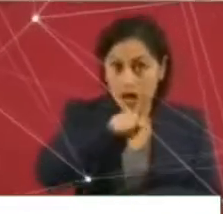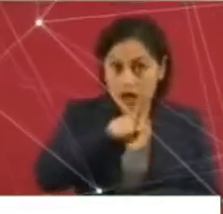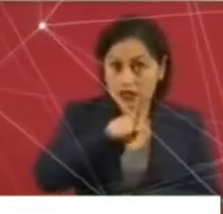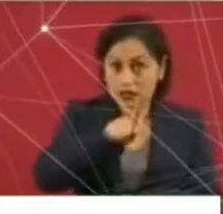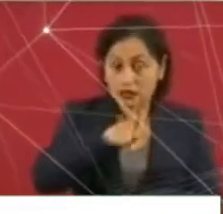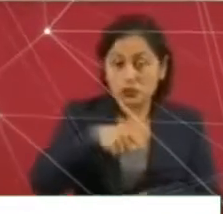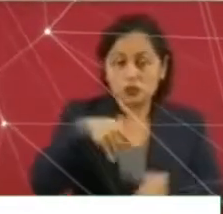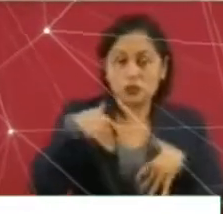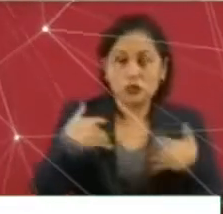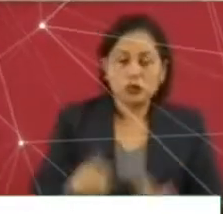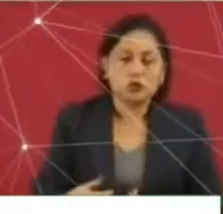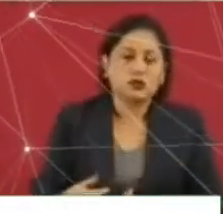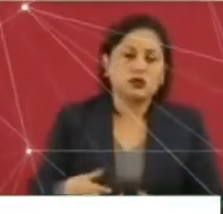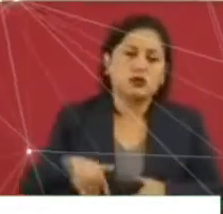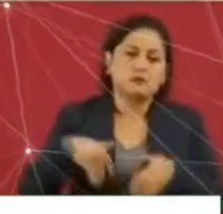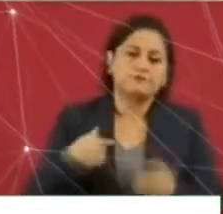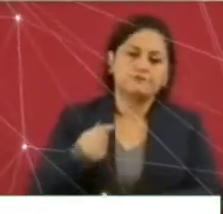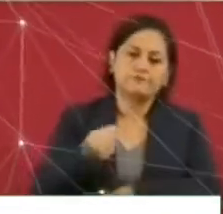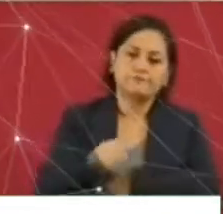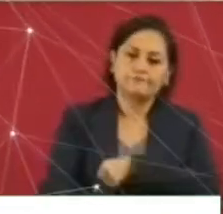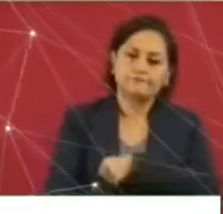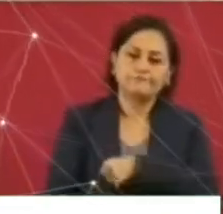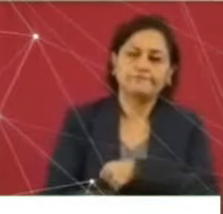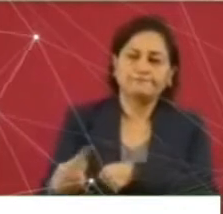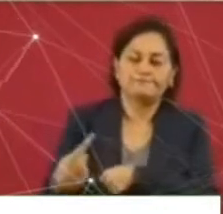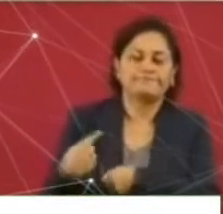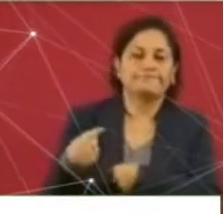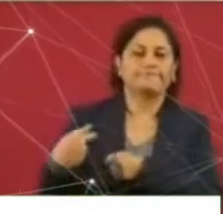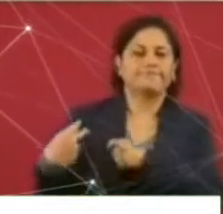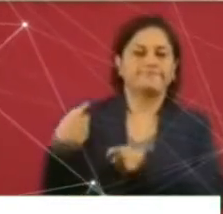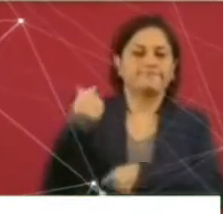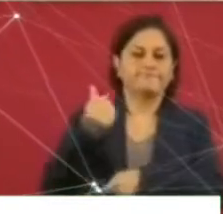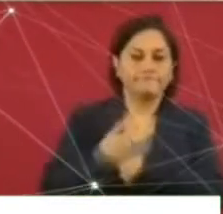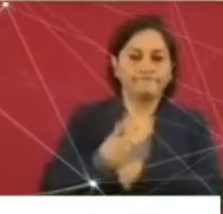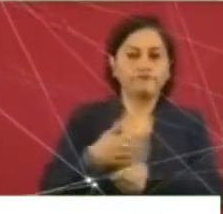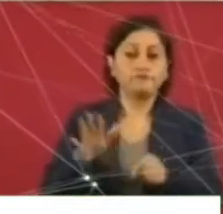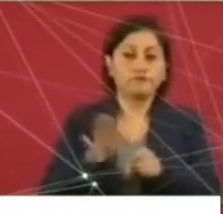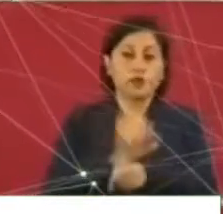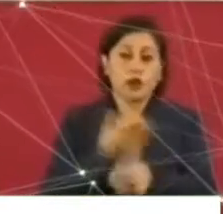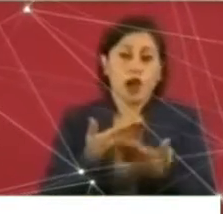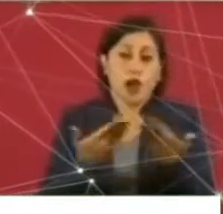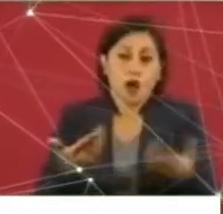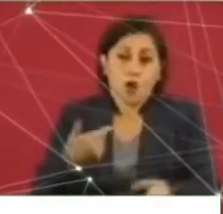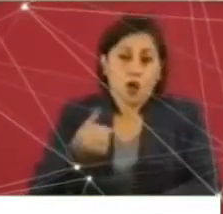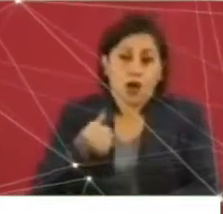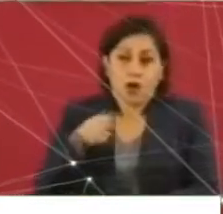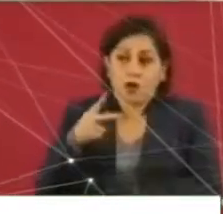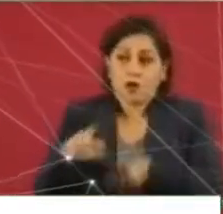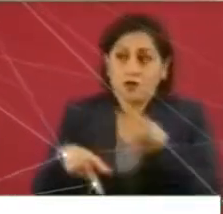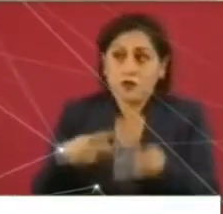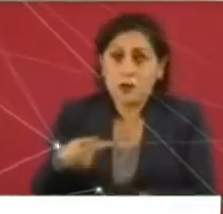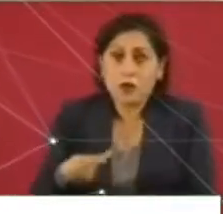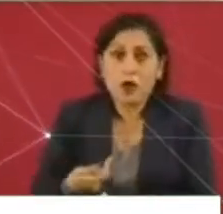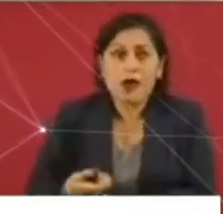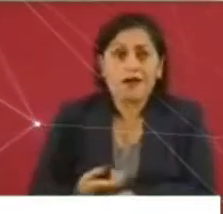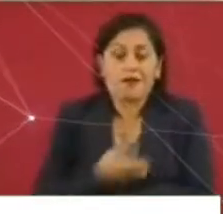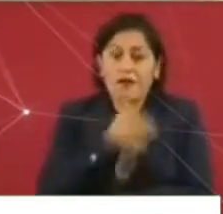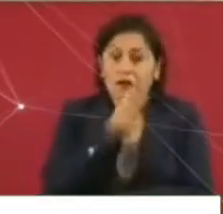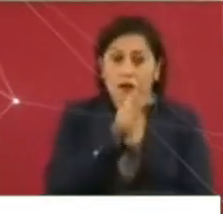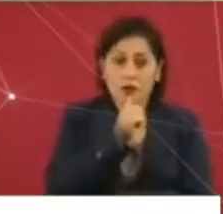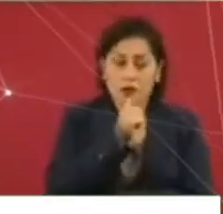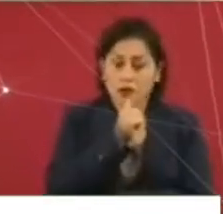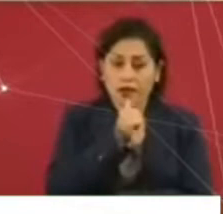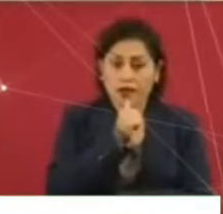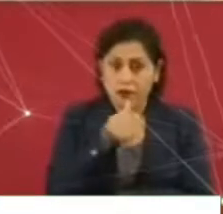es ponernos una sentencia. Al grado de que yo el día de hoy no he podido regresar a mi estado. Yo no